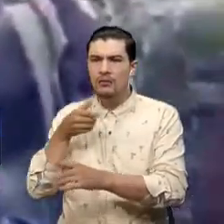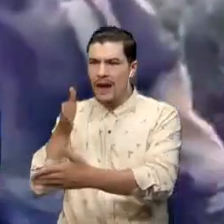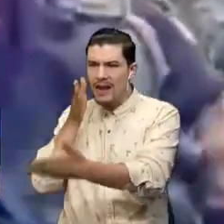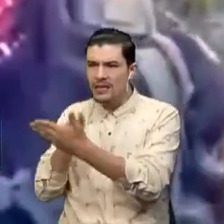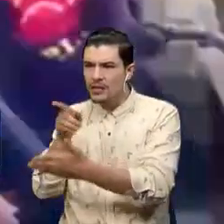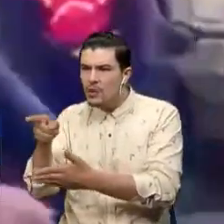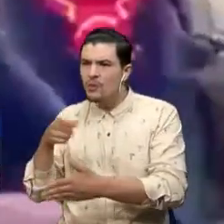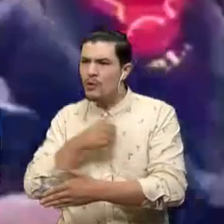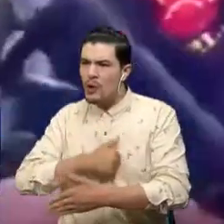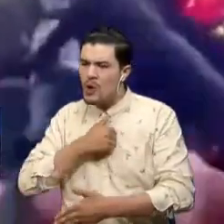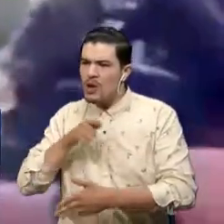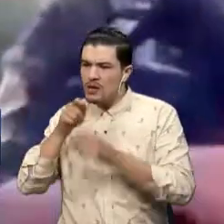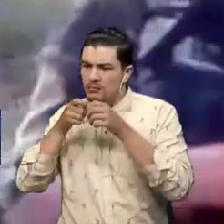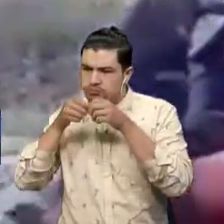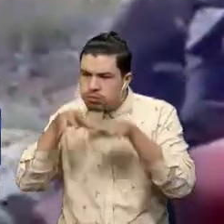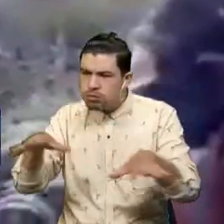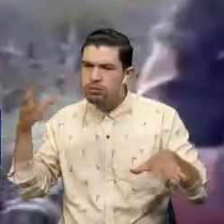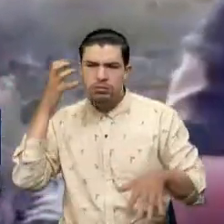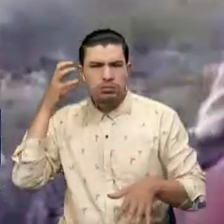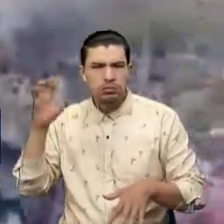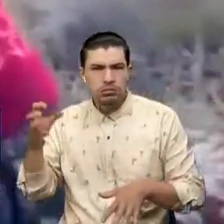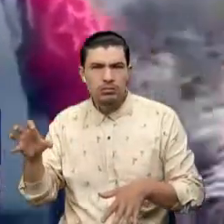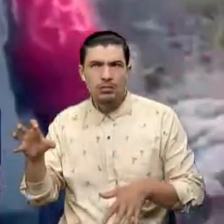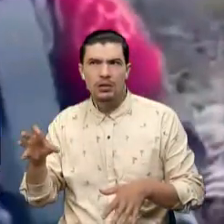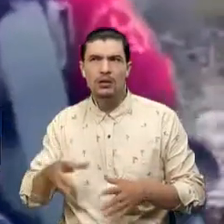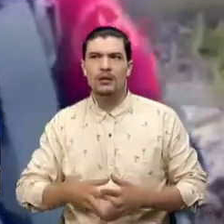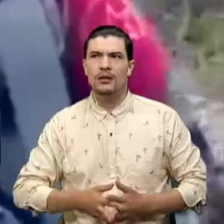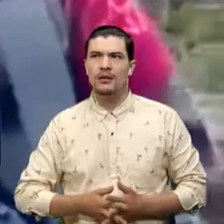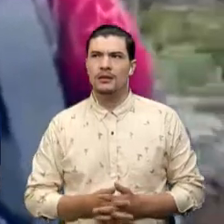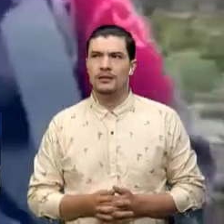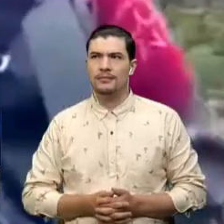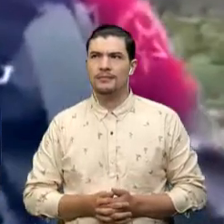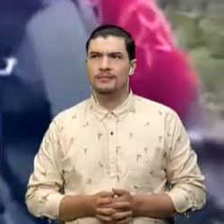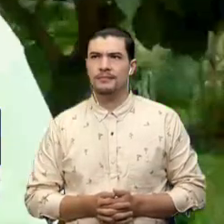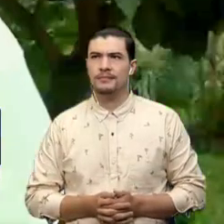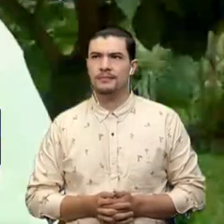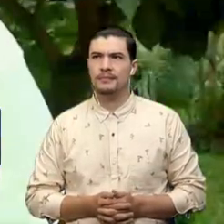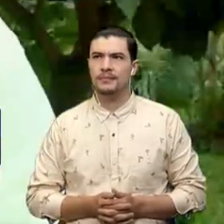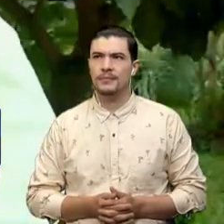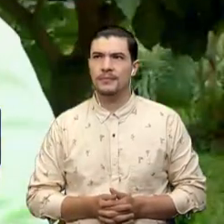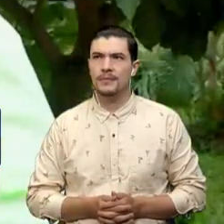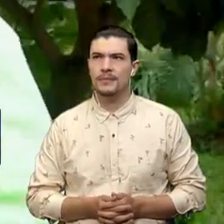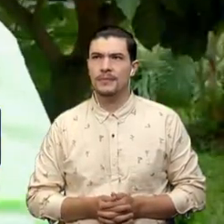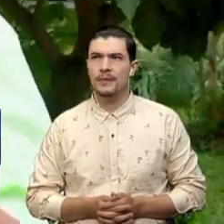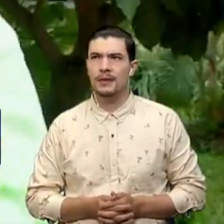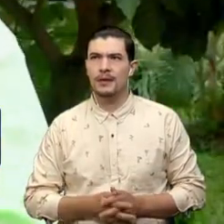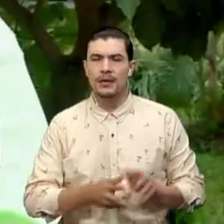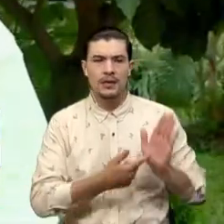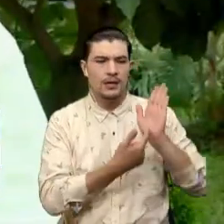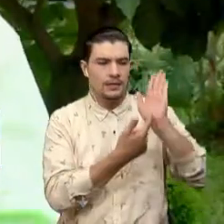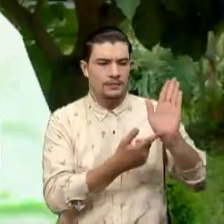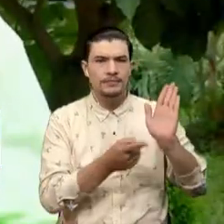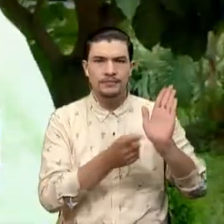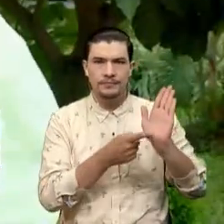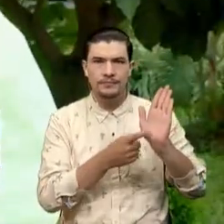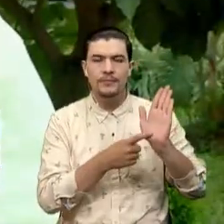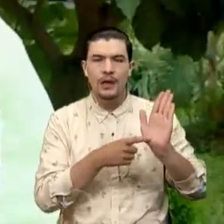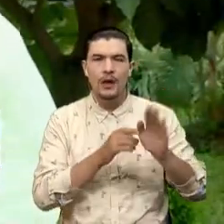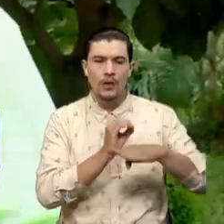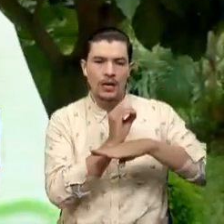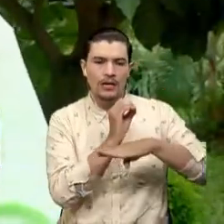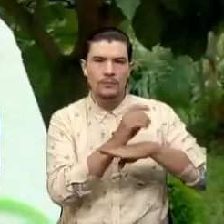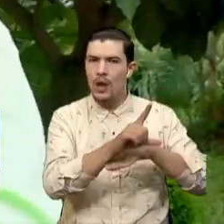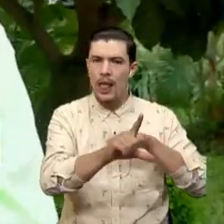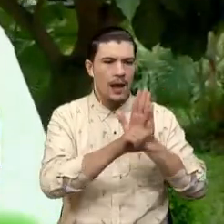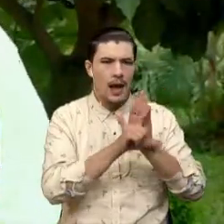y luego acusado por las autoridades de hacer apología a la guerrilla esa es una clara muestra que tanto para los organismos legales como los ilegales